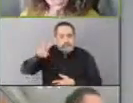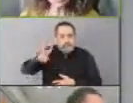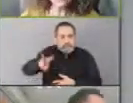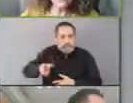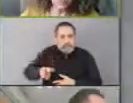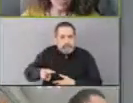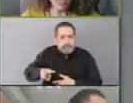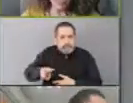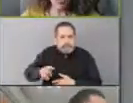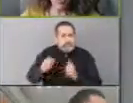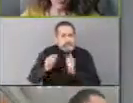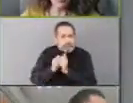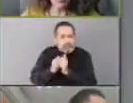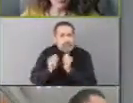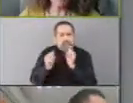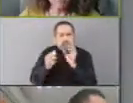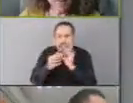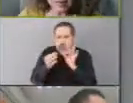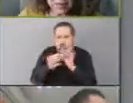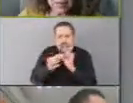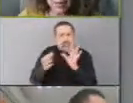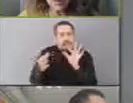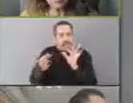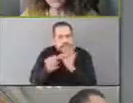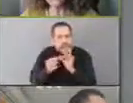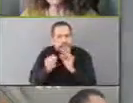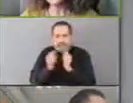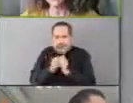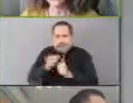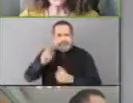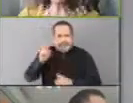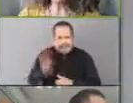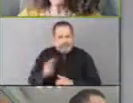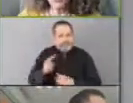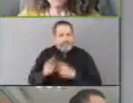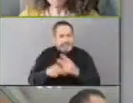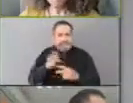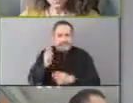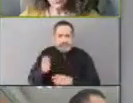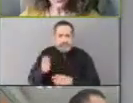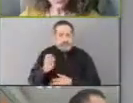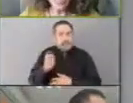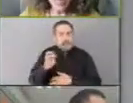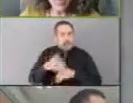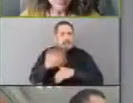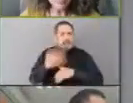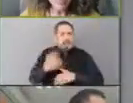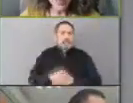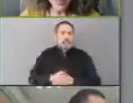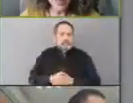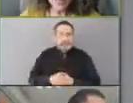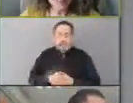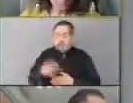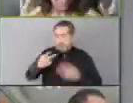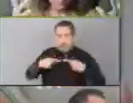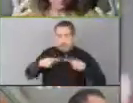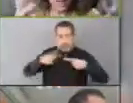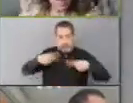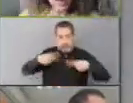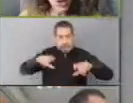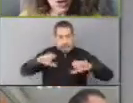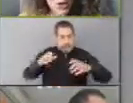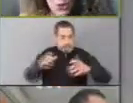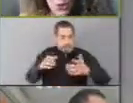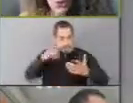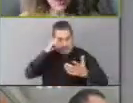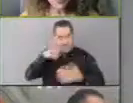apegada hacia lo que efectivamente es y por qué. Porque la gente, y